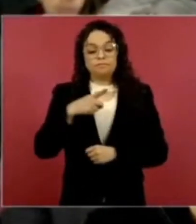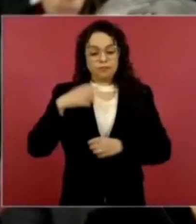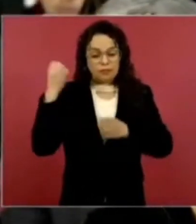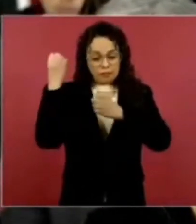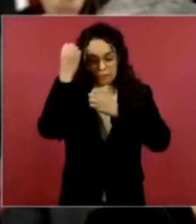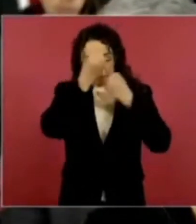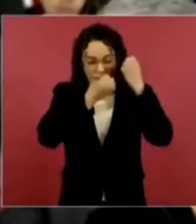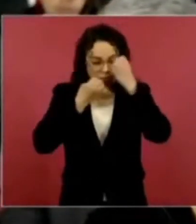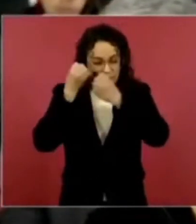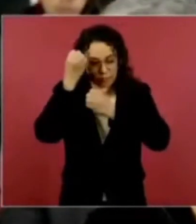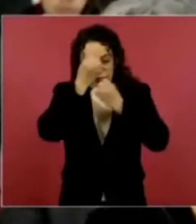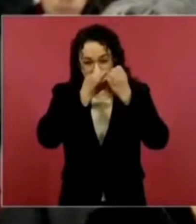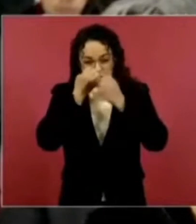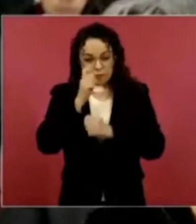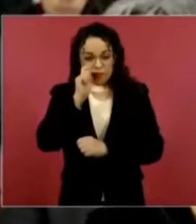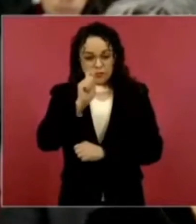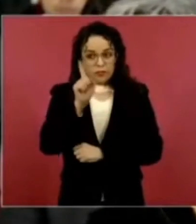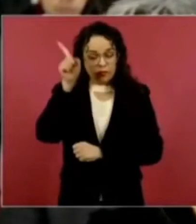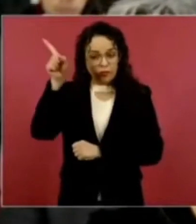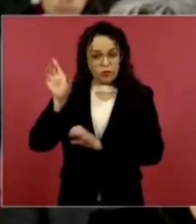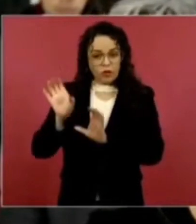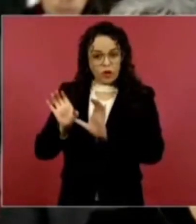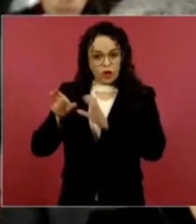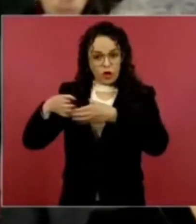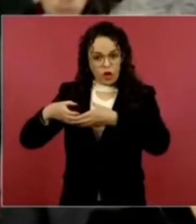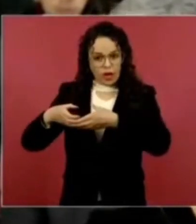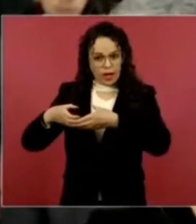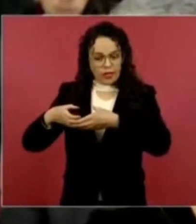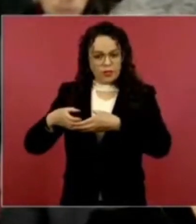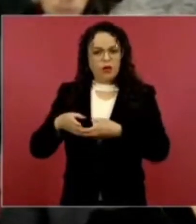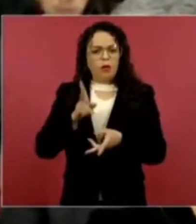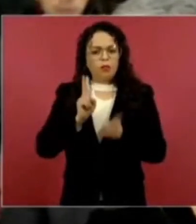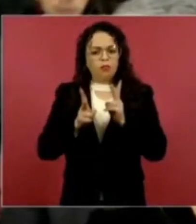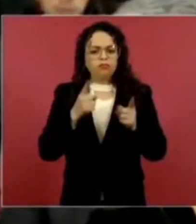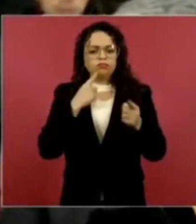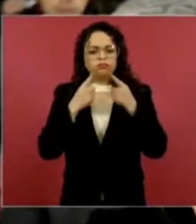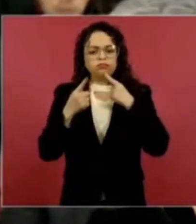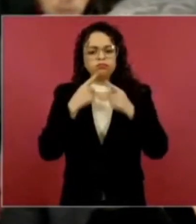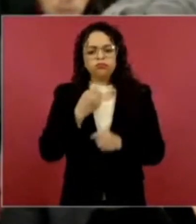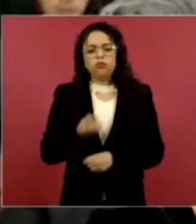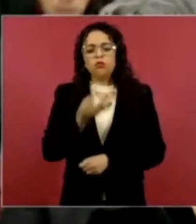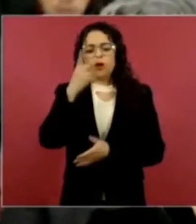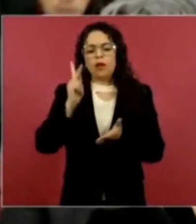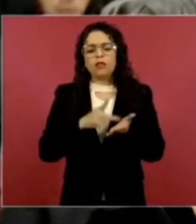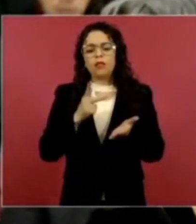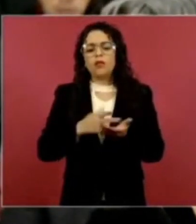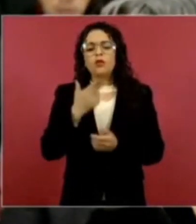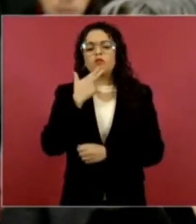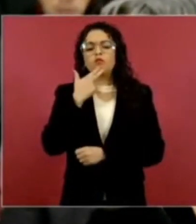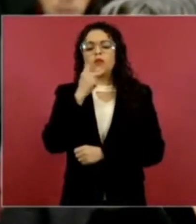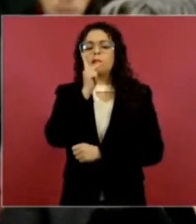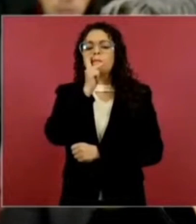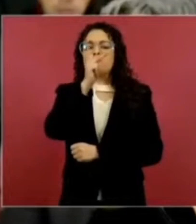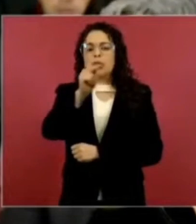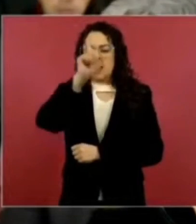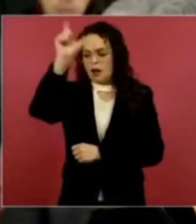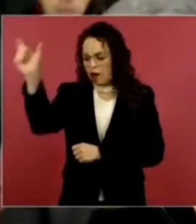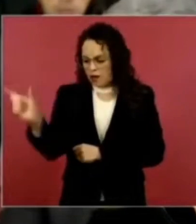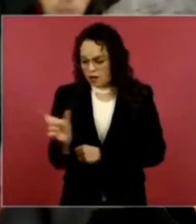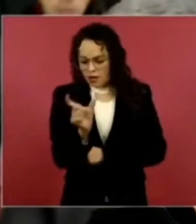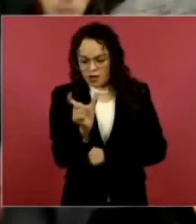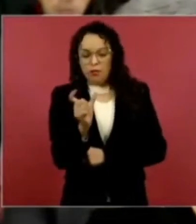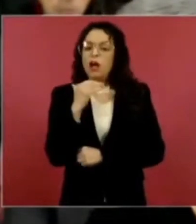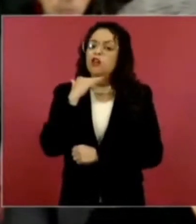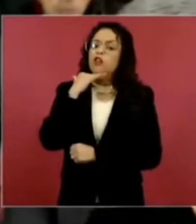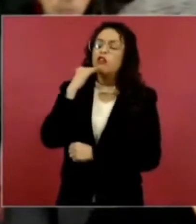los discursos en el Congreso para ver cuántas veces se repite la palabra o el término corrupción, o